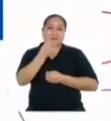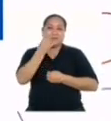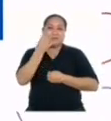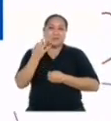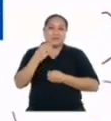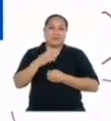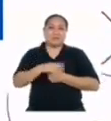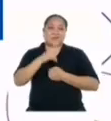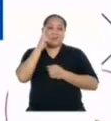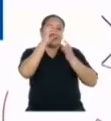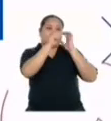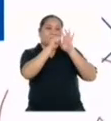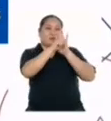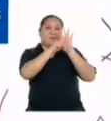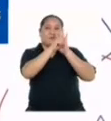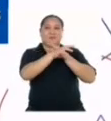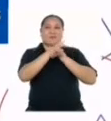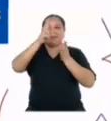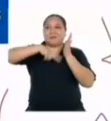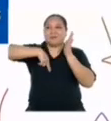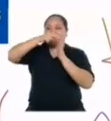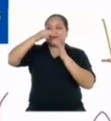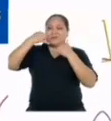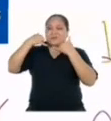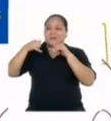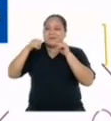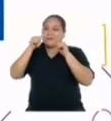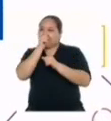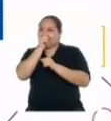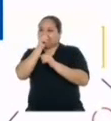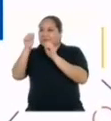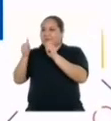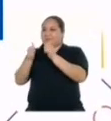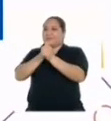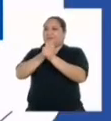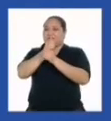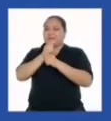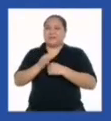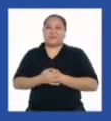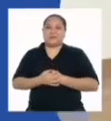Algunas fueron maratón de películas, pintar y jugar a las escondidas.